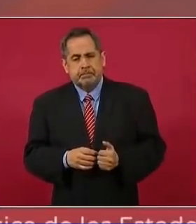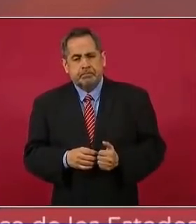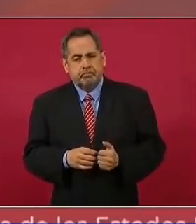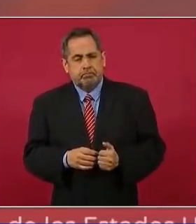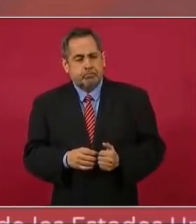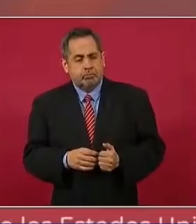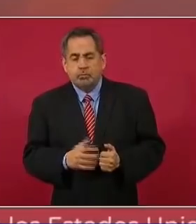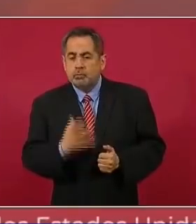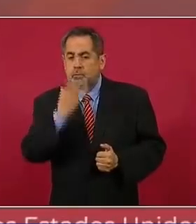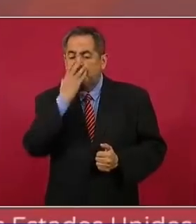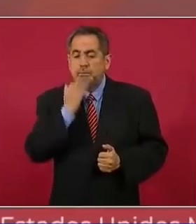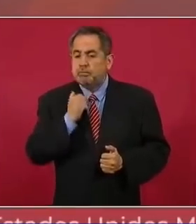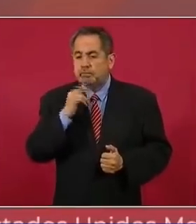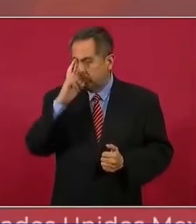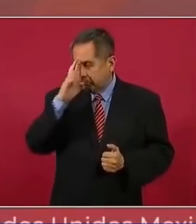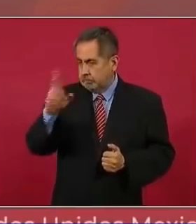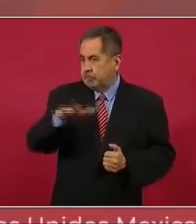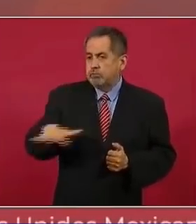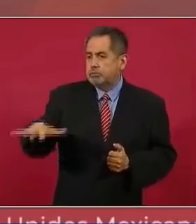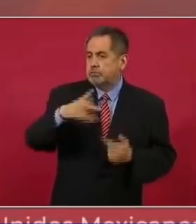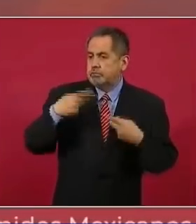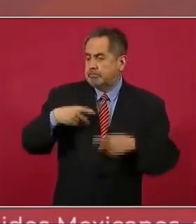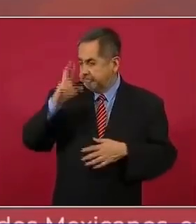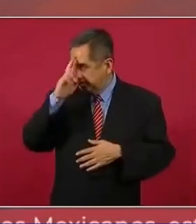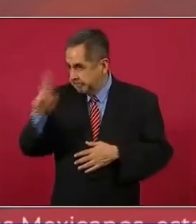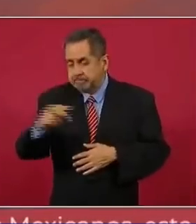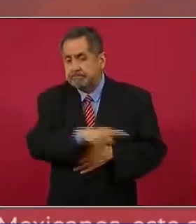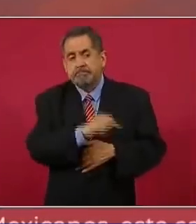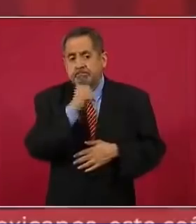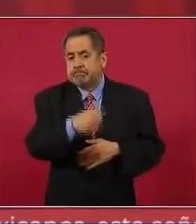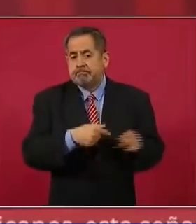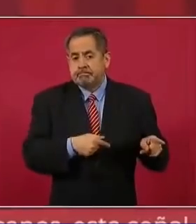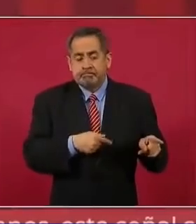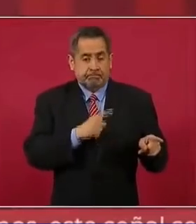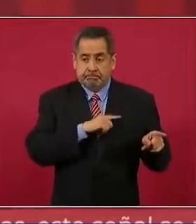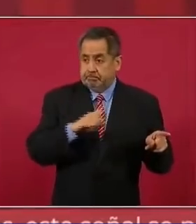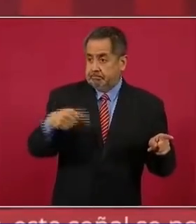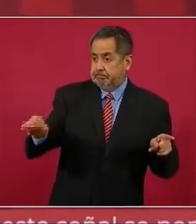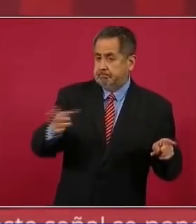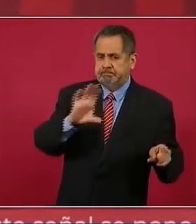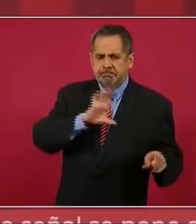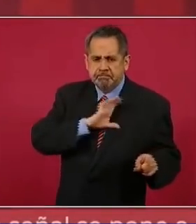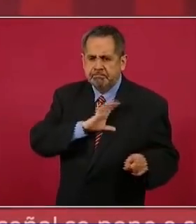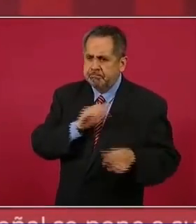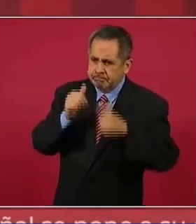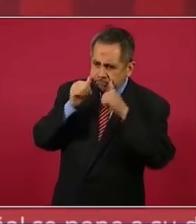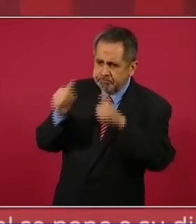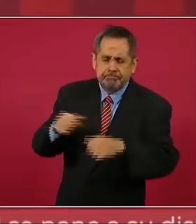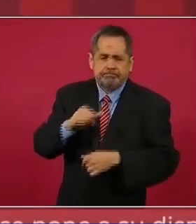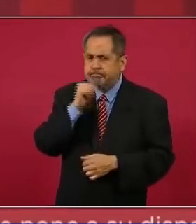tenerle respeto al pueblo. Ya no hablemos de querer al pueblo.